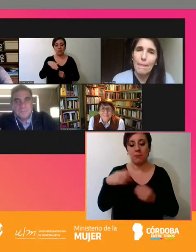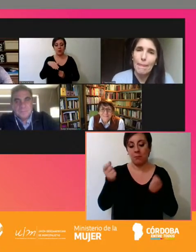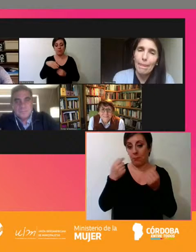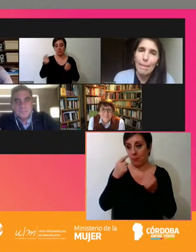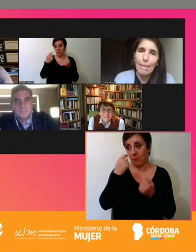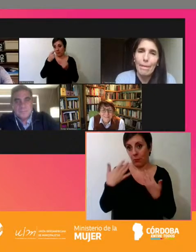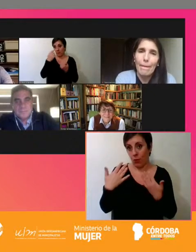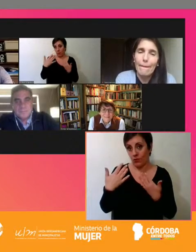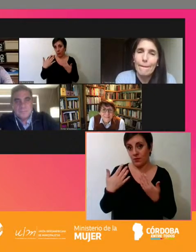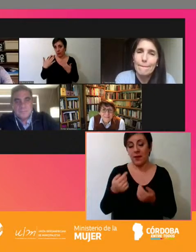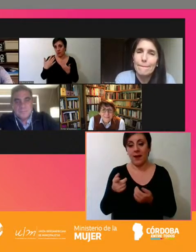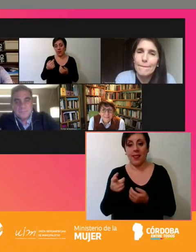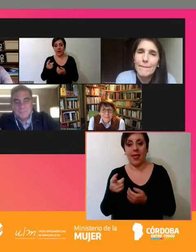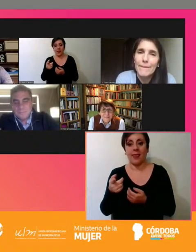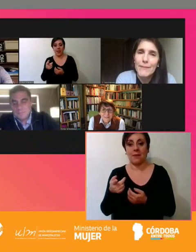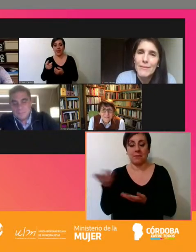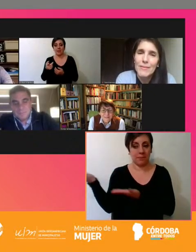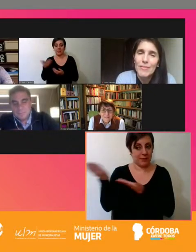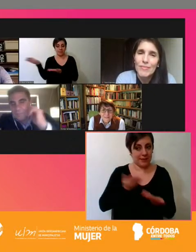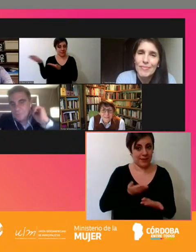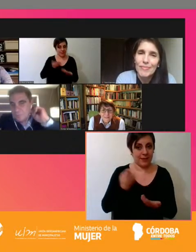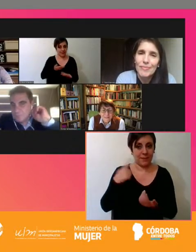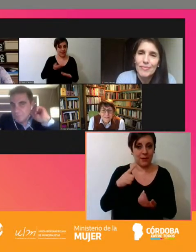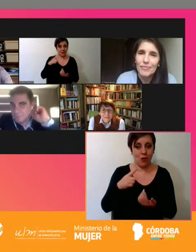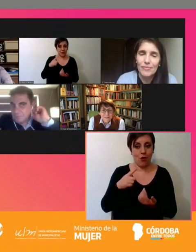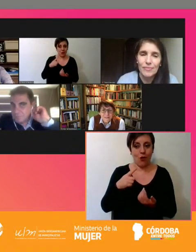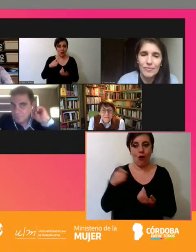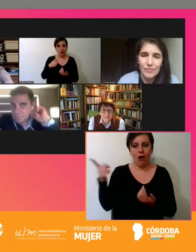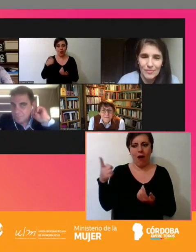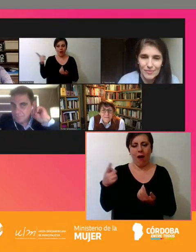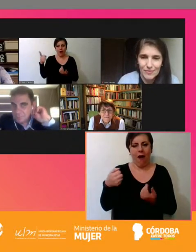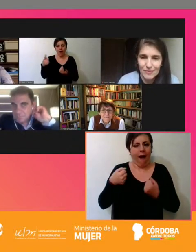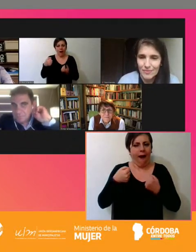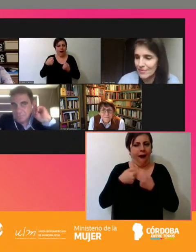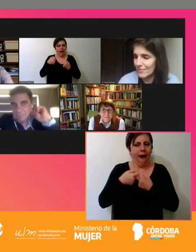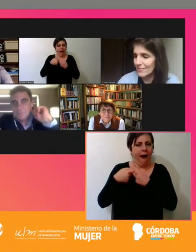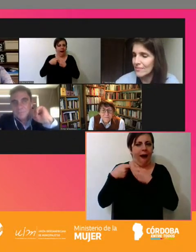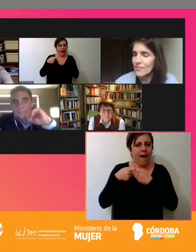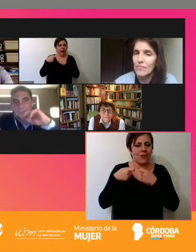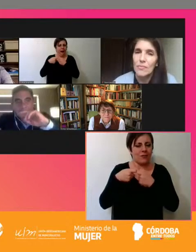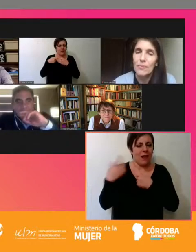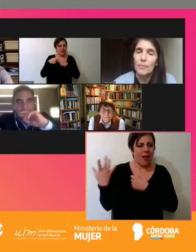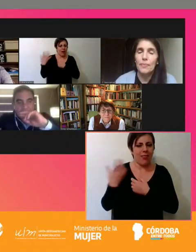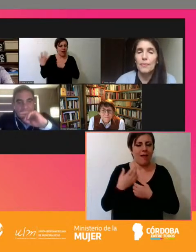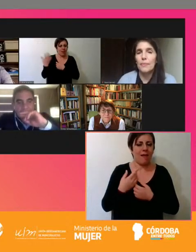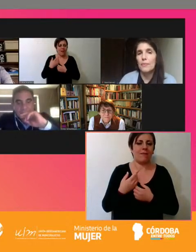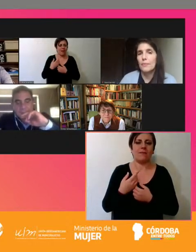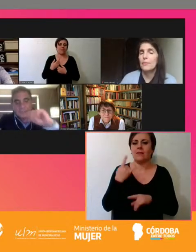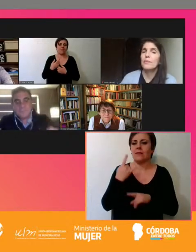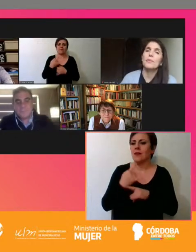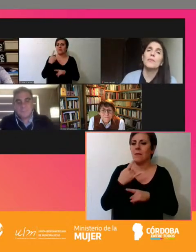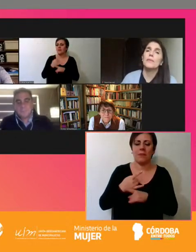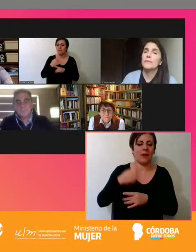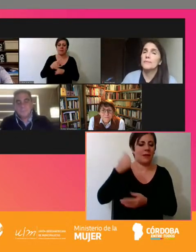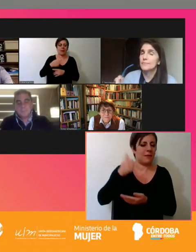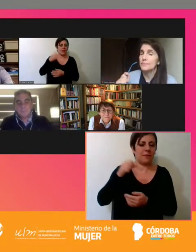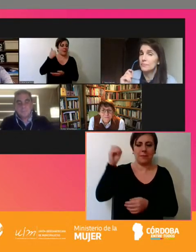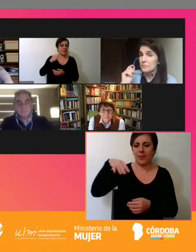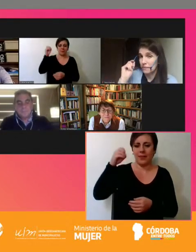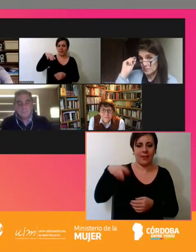de presentarla, pero es una aliada incondicional para todo lo que tiene que ver estas acciones